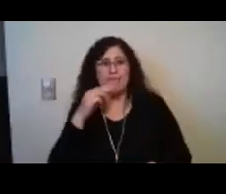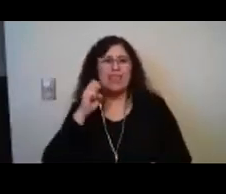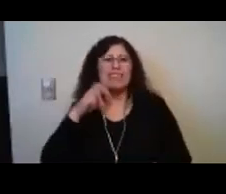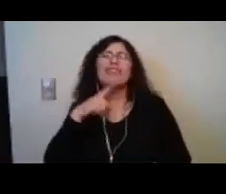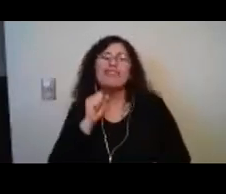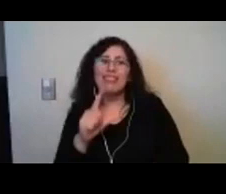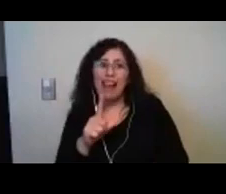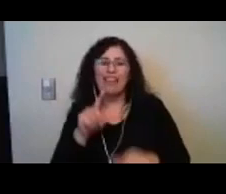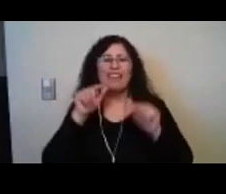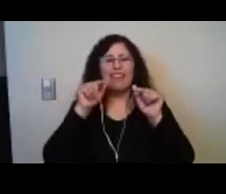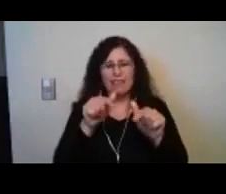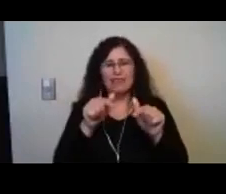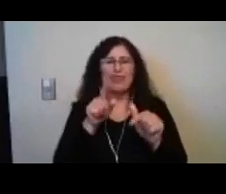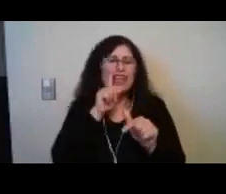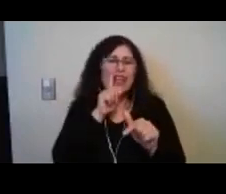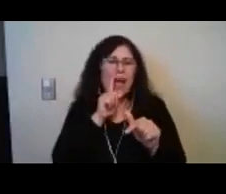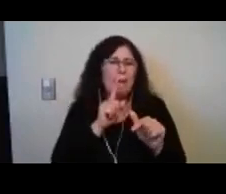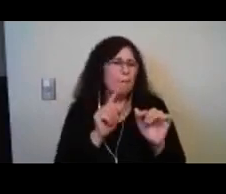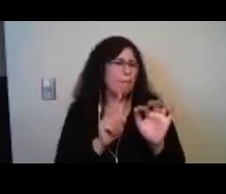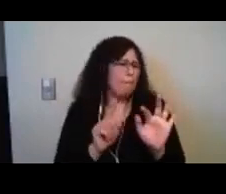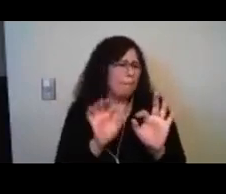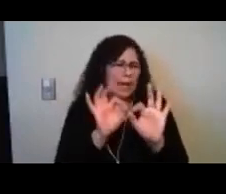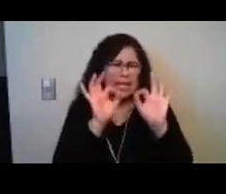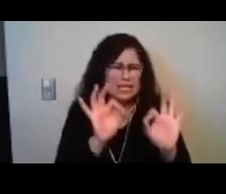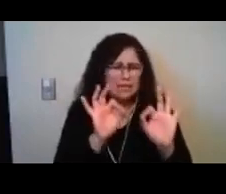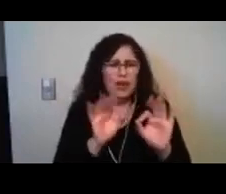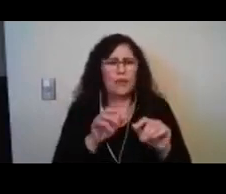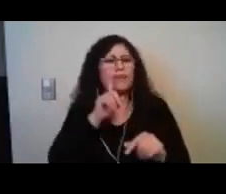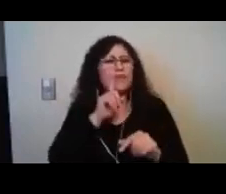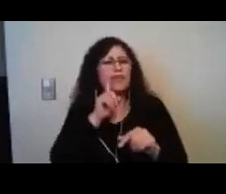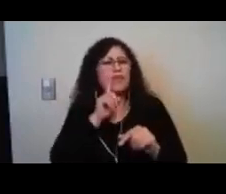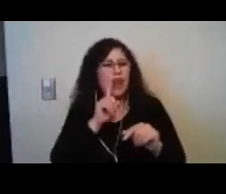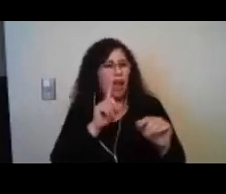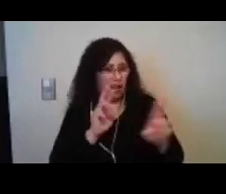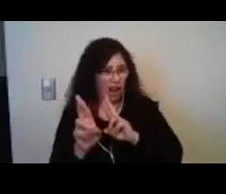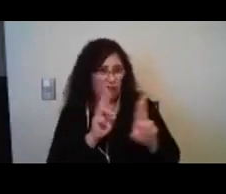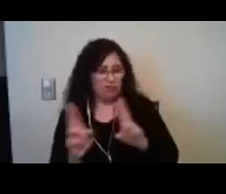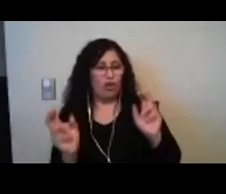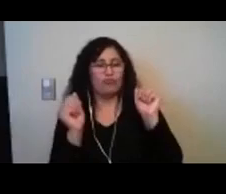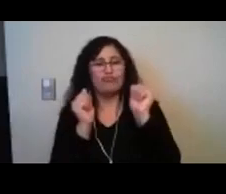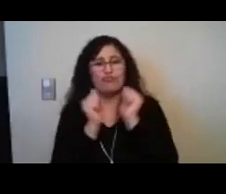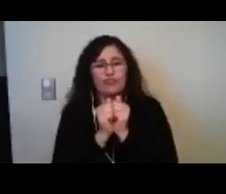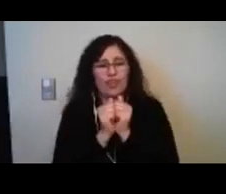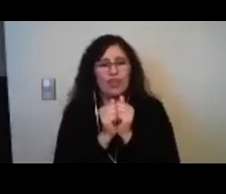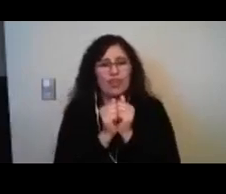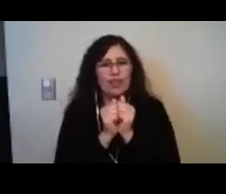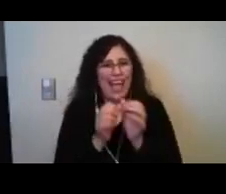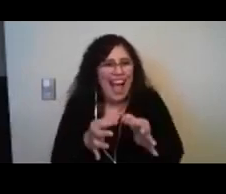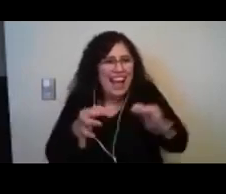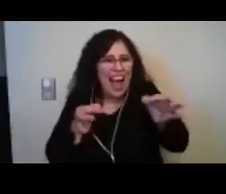tiene particularmente, que está particularmente relacionado con los ganglios